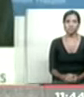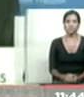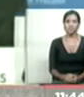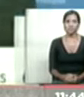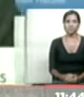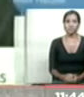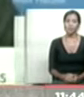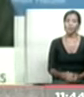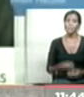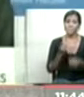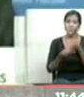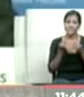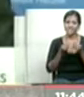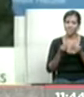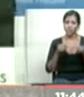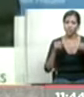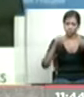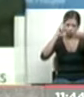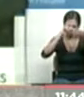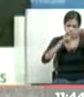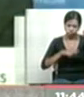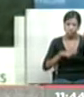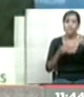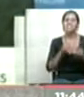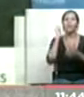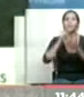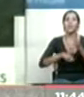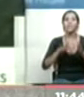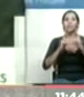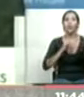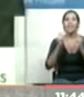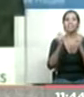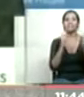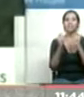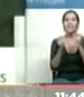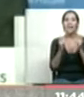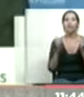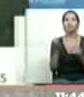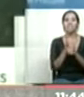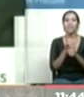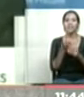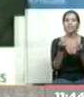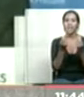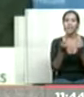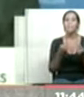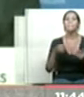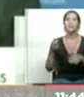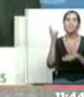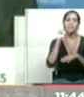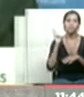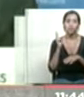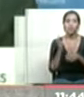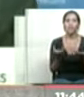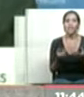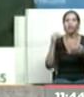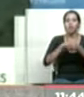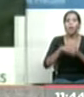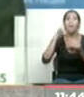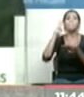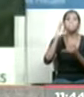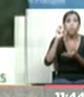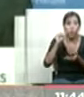Para hacer un repaso, se prohíben todas las transacciones orientadas a conseguir financiamiento para la República. Esto incluye bonos,